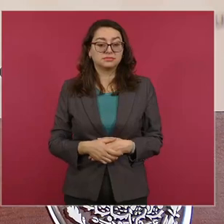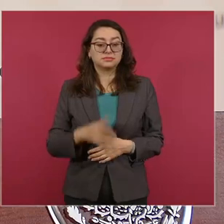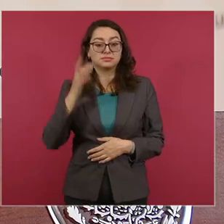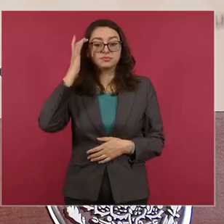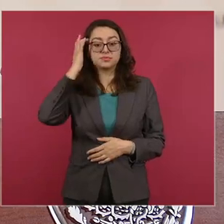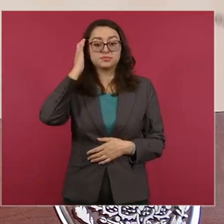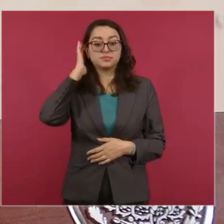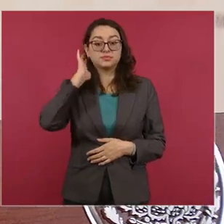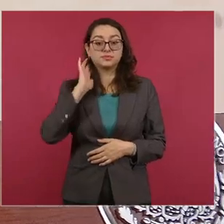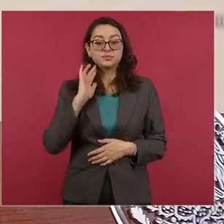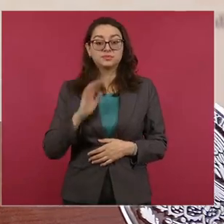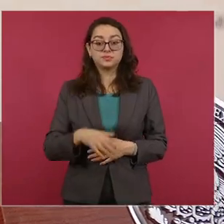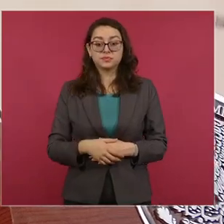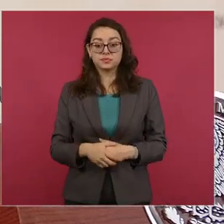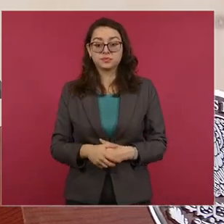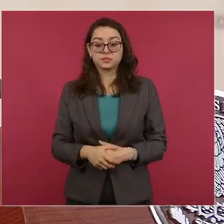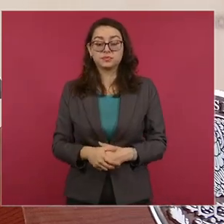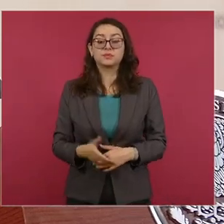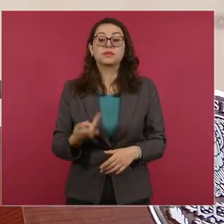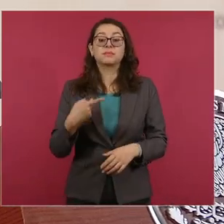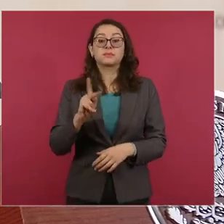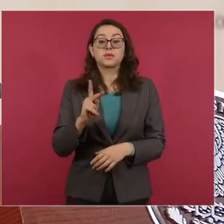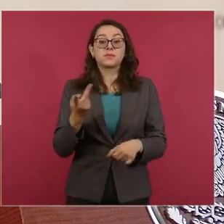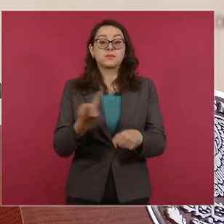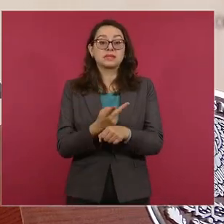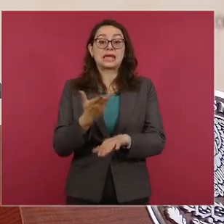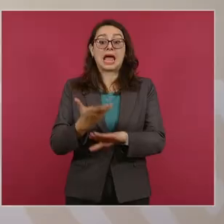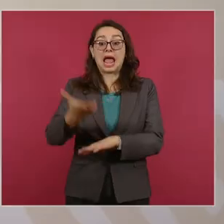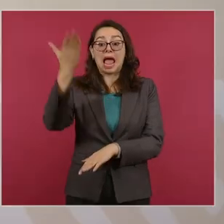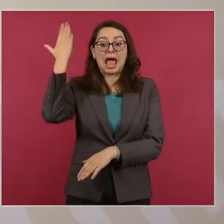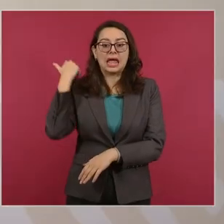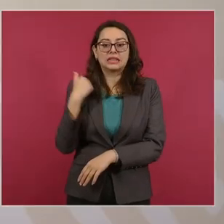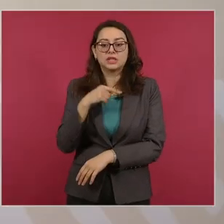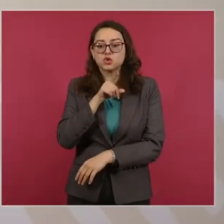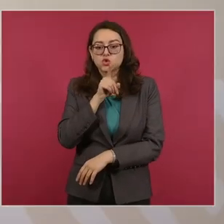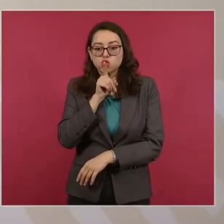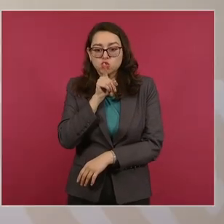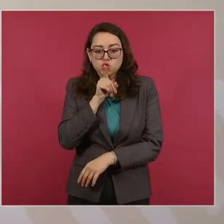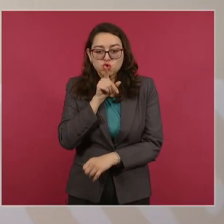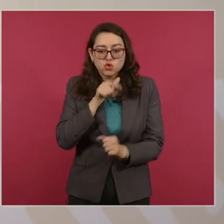nada más que antes nada de esto se sabía,